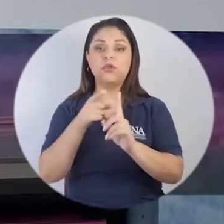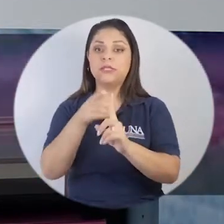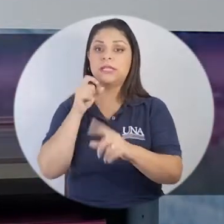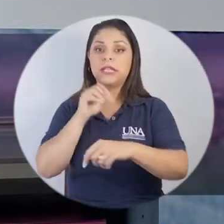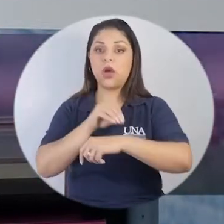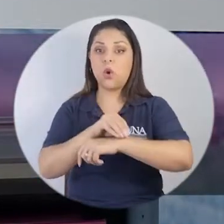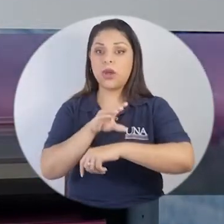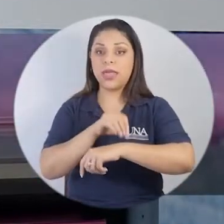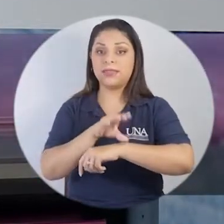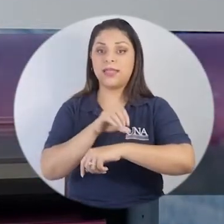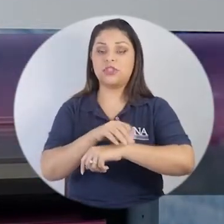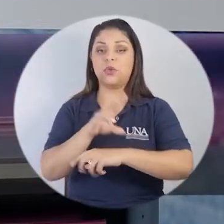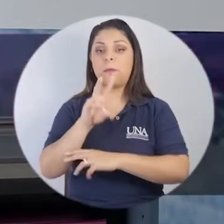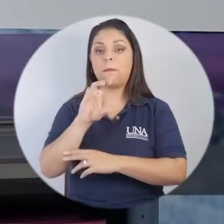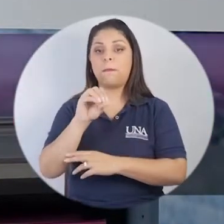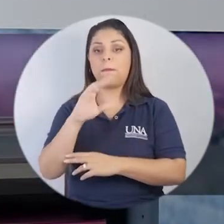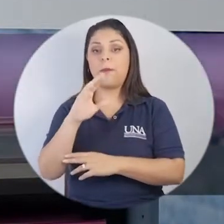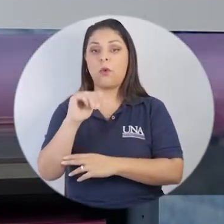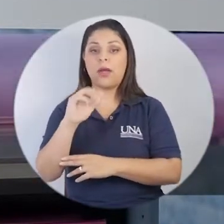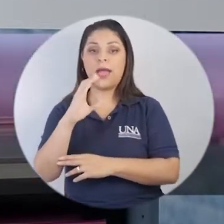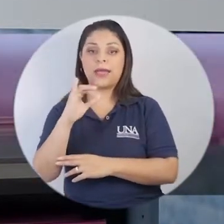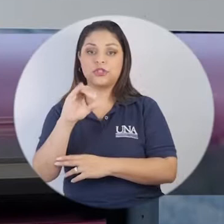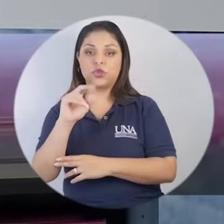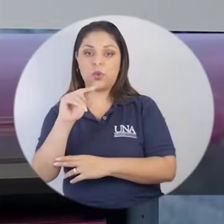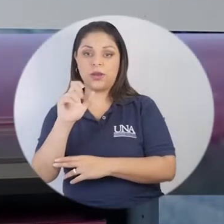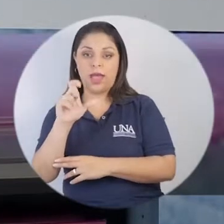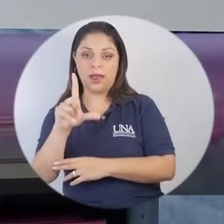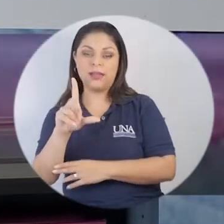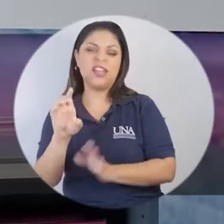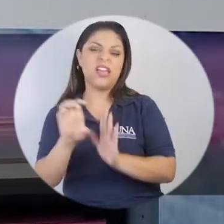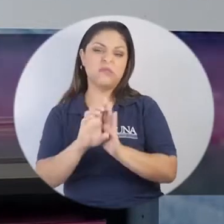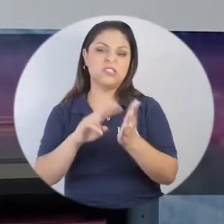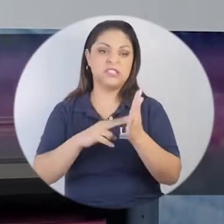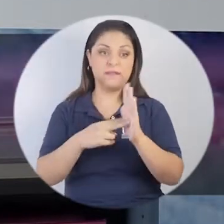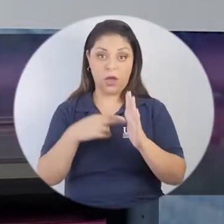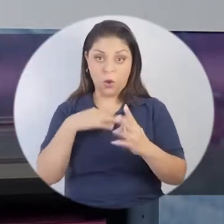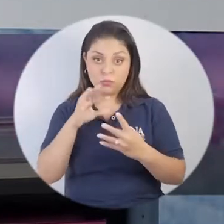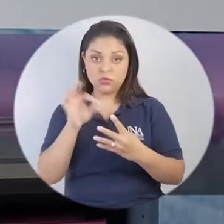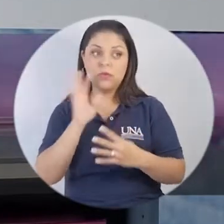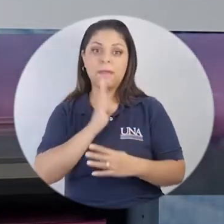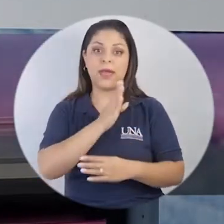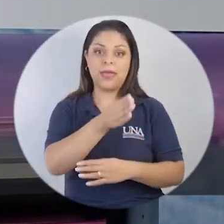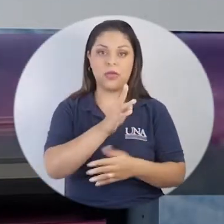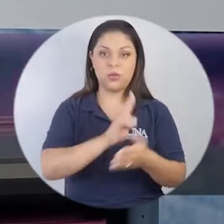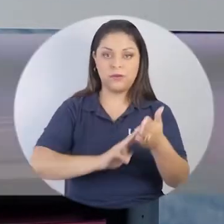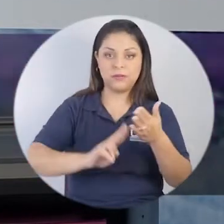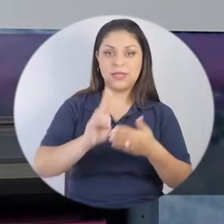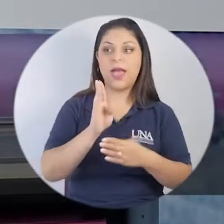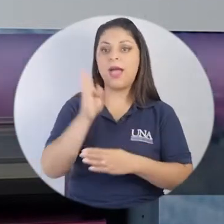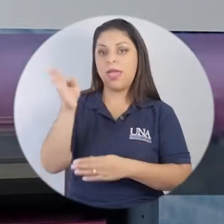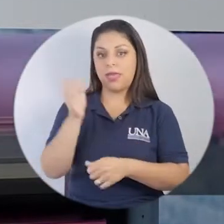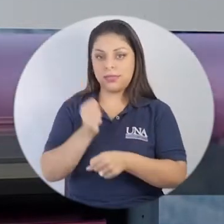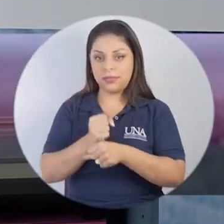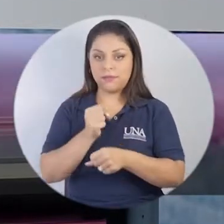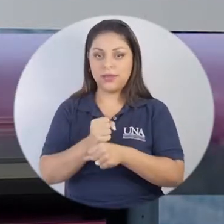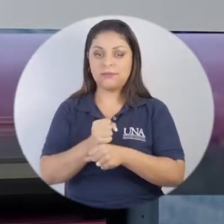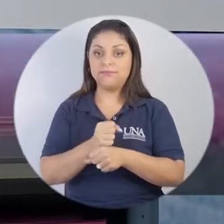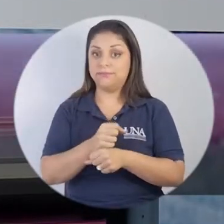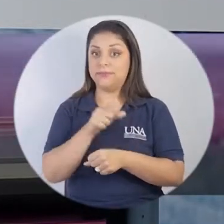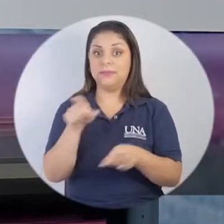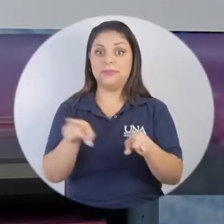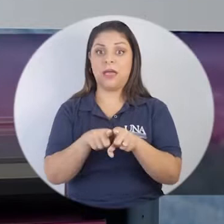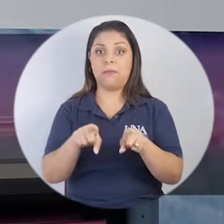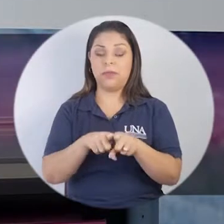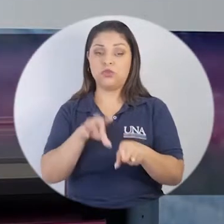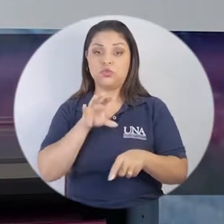orientación vocacional, ¿verdad?, si tienen o no la opción de ir, por ejemplo, a una universidad o de trabajar, traspasa inclusive el proyecto de